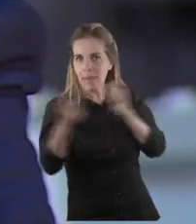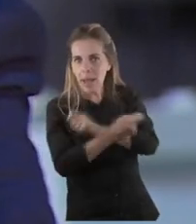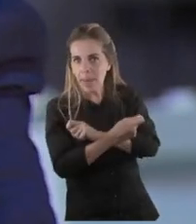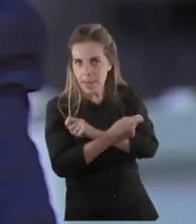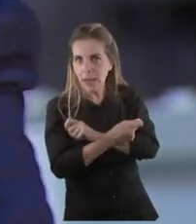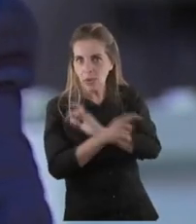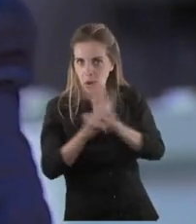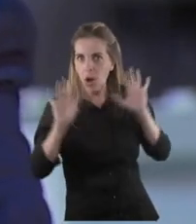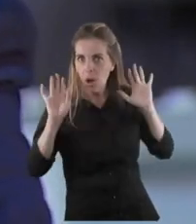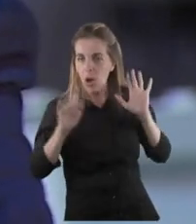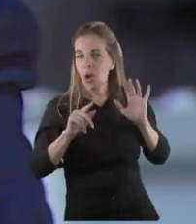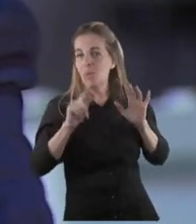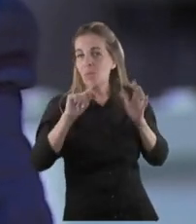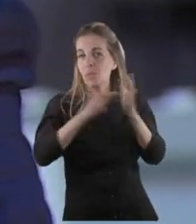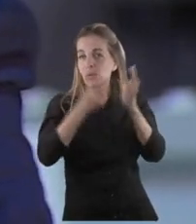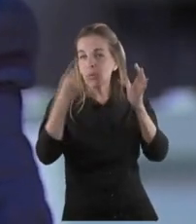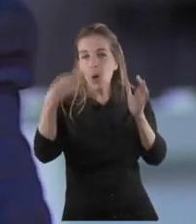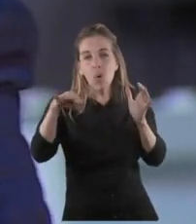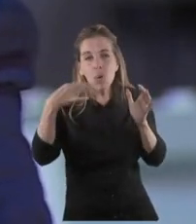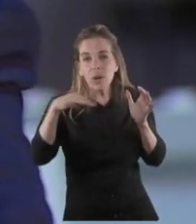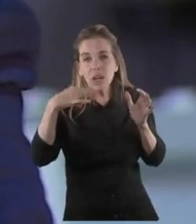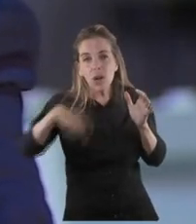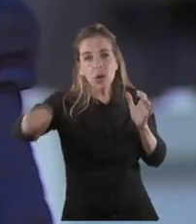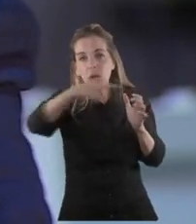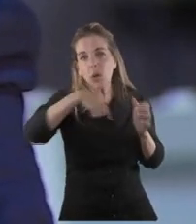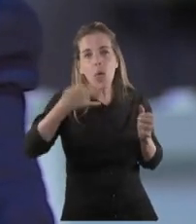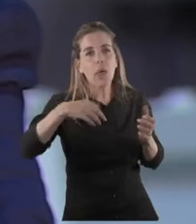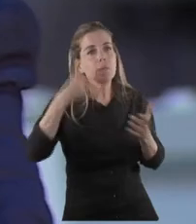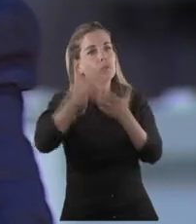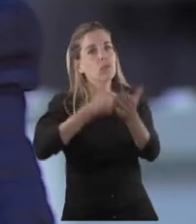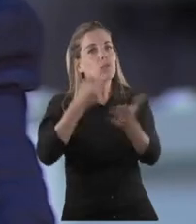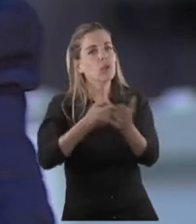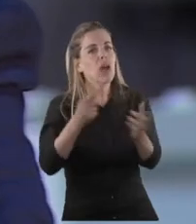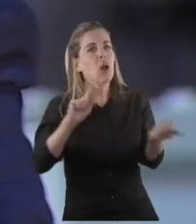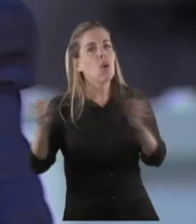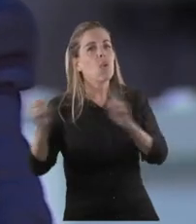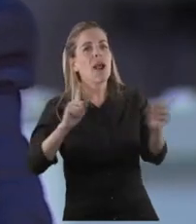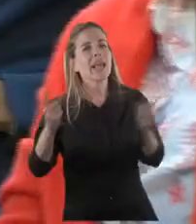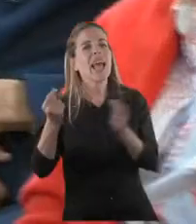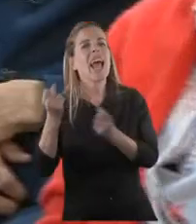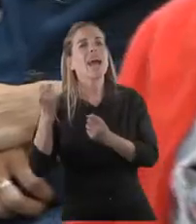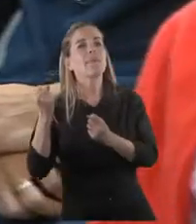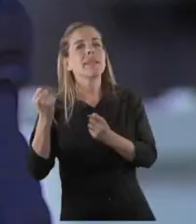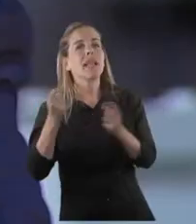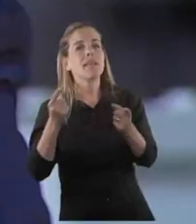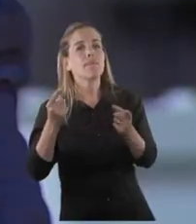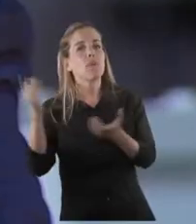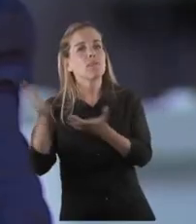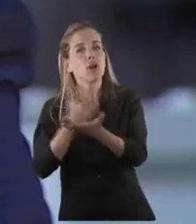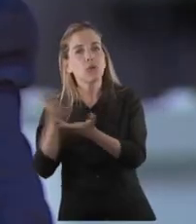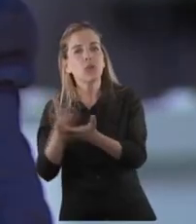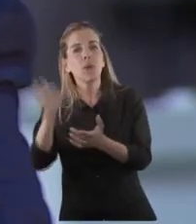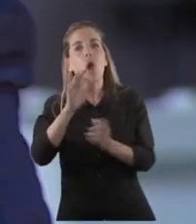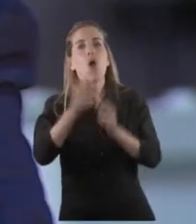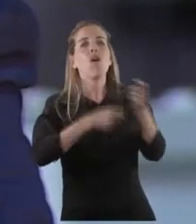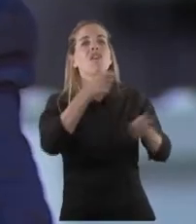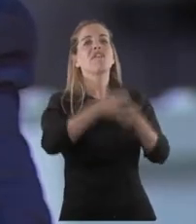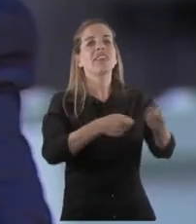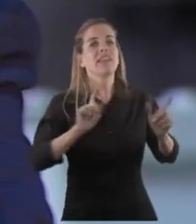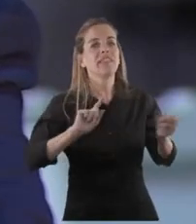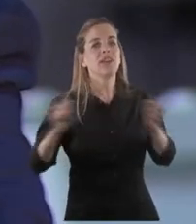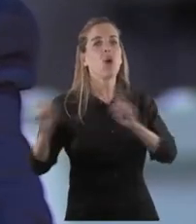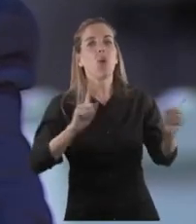en lo que seguimos peleando es si queremos un capitalismo productivo o un capitalismo financiero. Porque los que